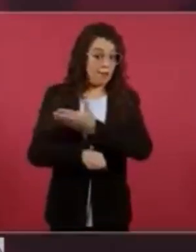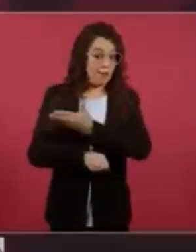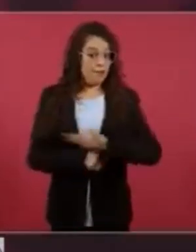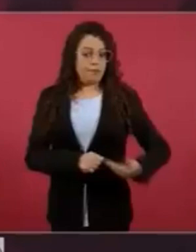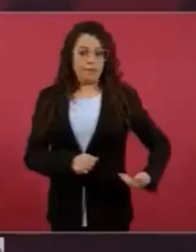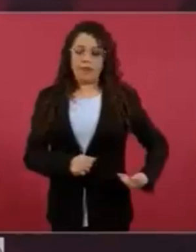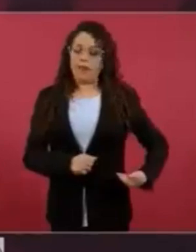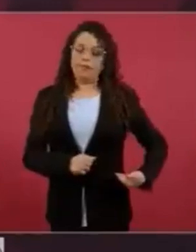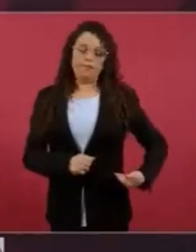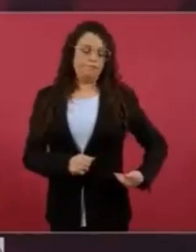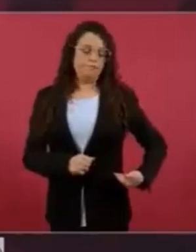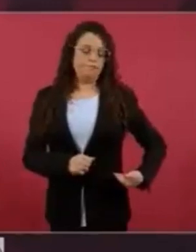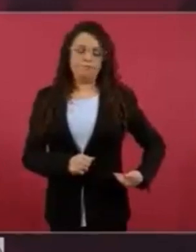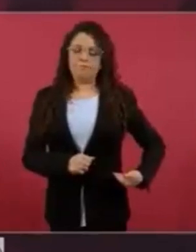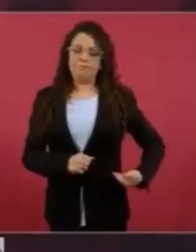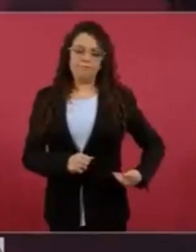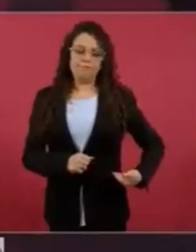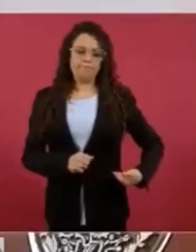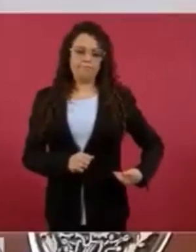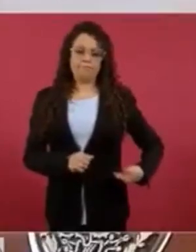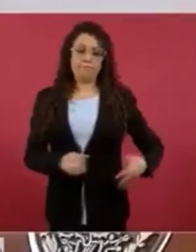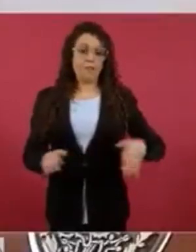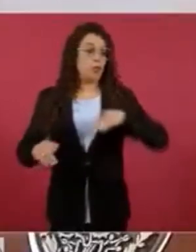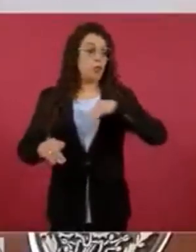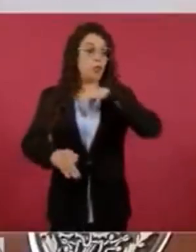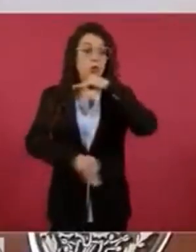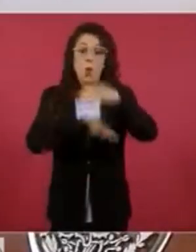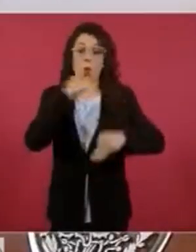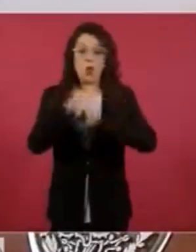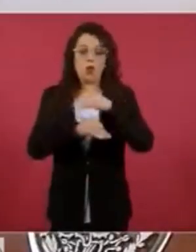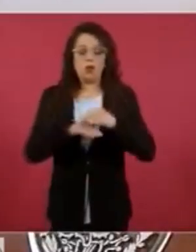presidentes, jefes de Estado, bueno, todos,